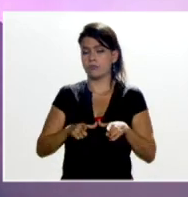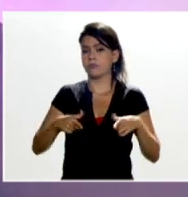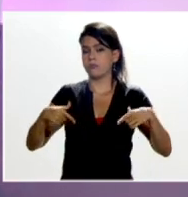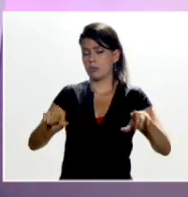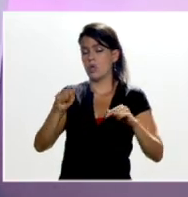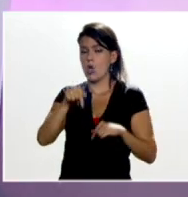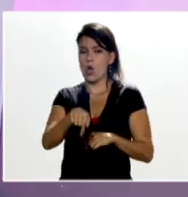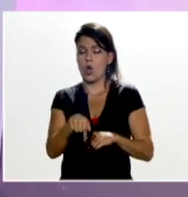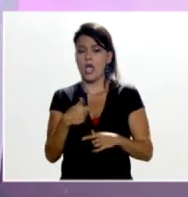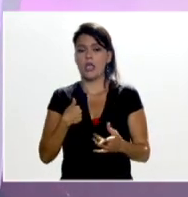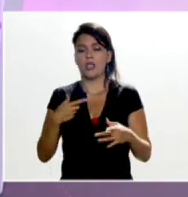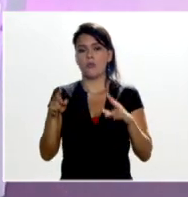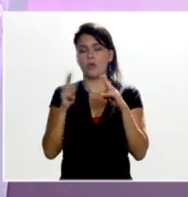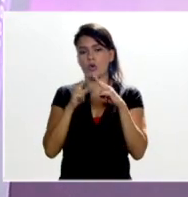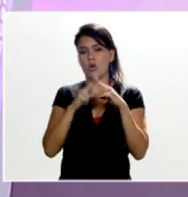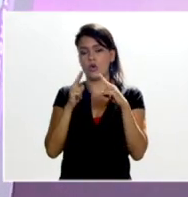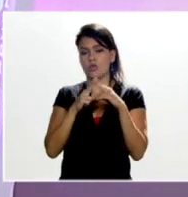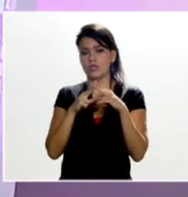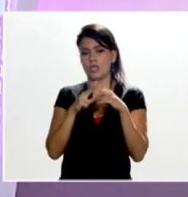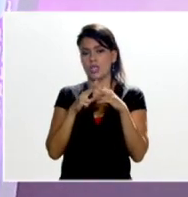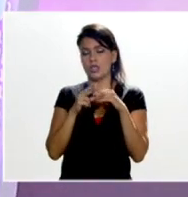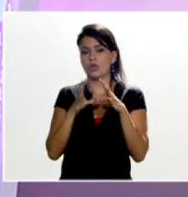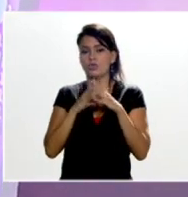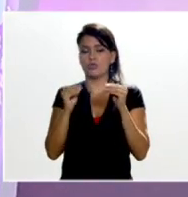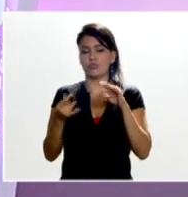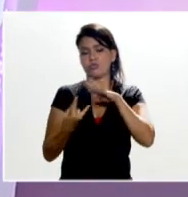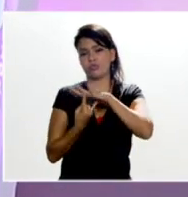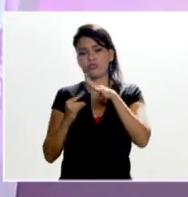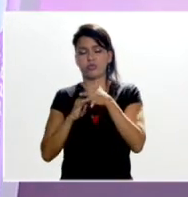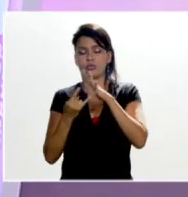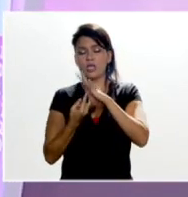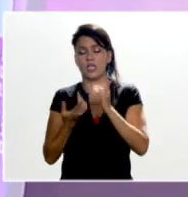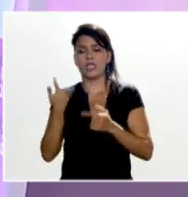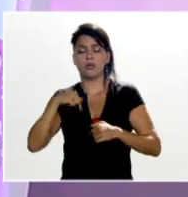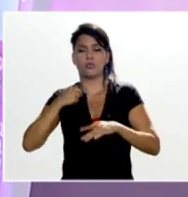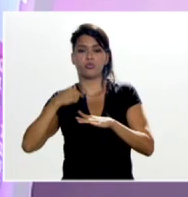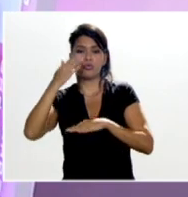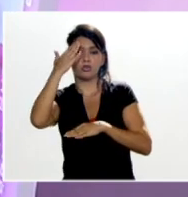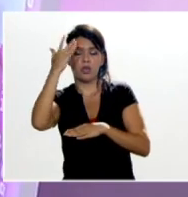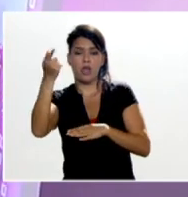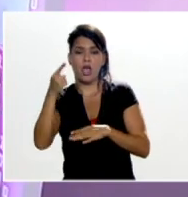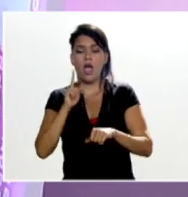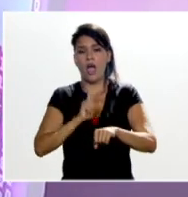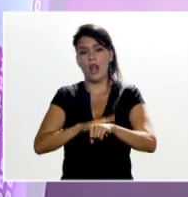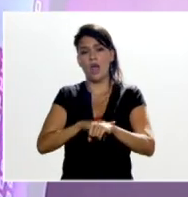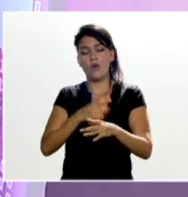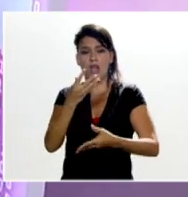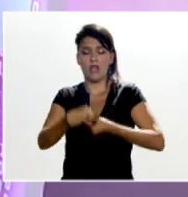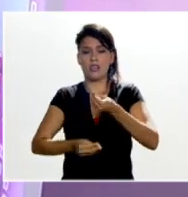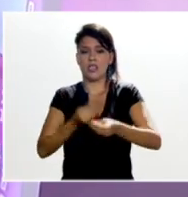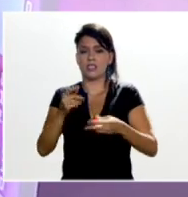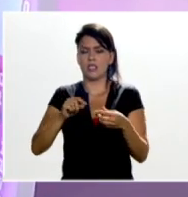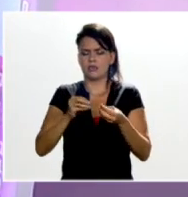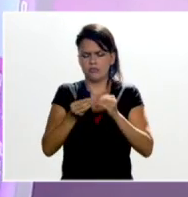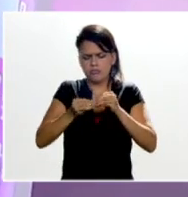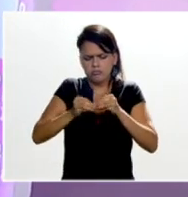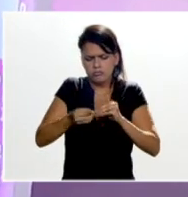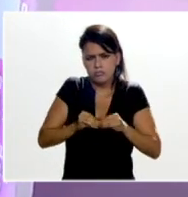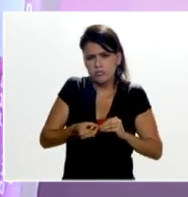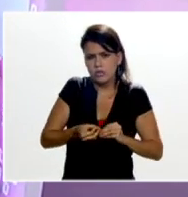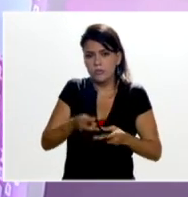hoy estaremos conociendo los aspectos técnicos que debemos tomar en cuenta a la hora de realizar reparaciones